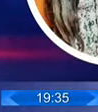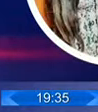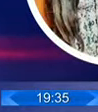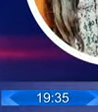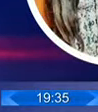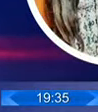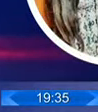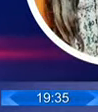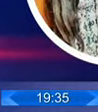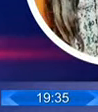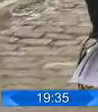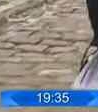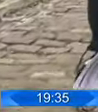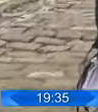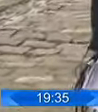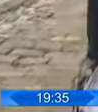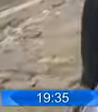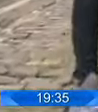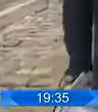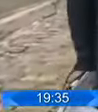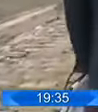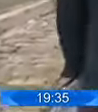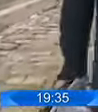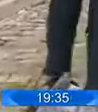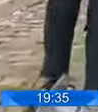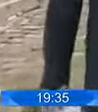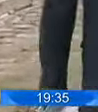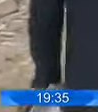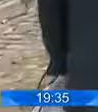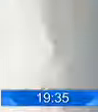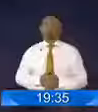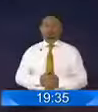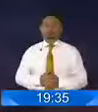24-13-100. Informó Héctor Romero.